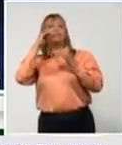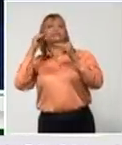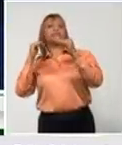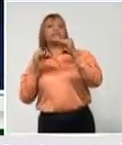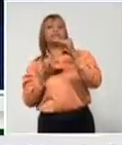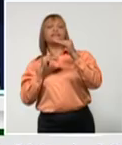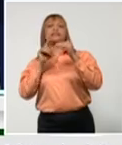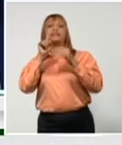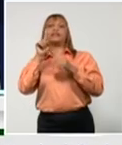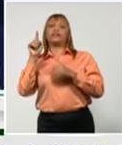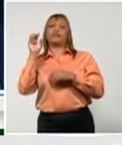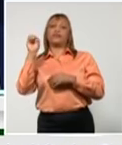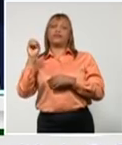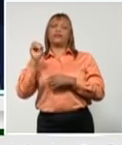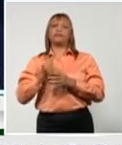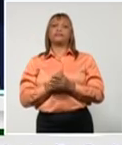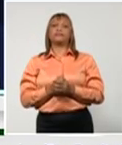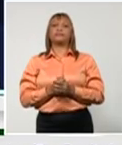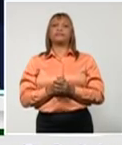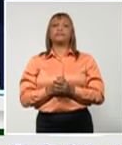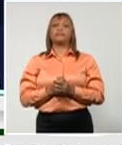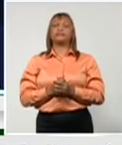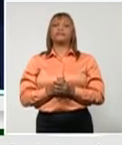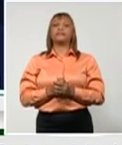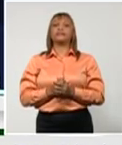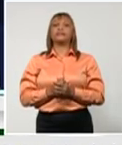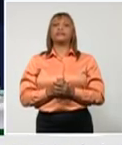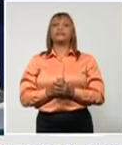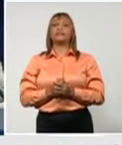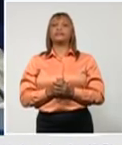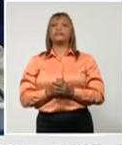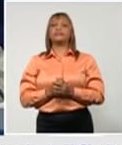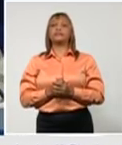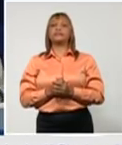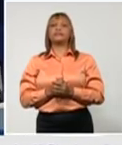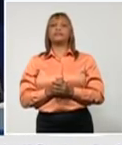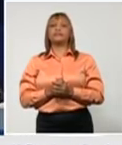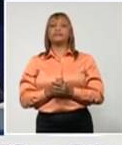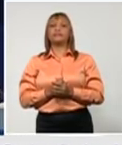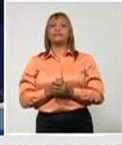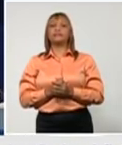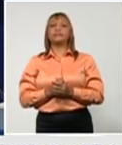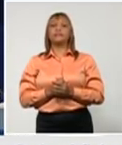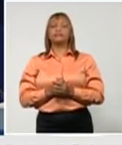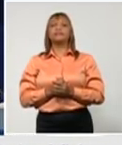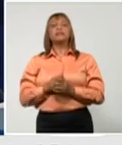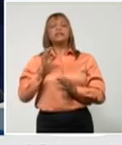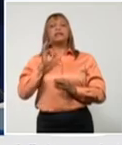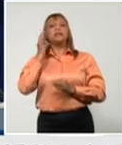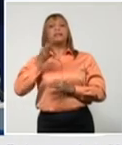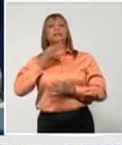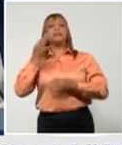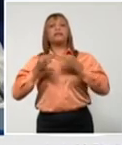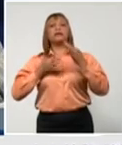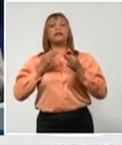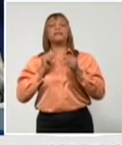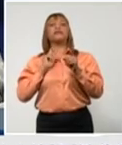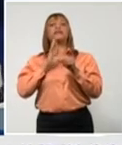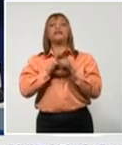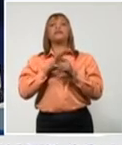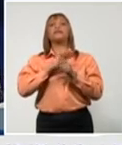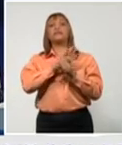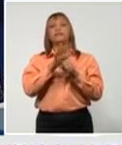110. Siempre mencionamos las dos personas que se evacuaron al principio de la pandemia, y ayer también se